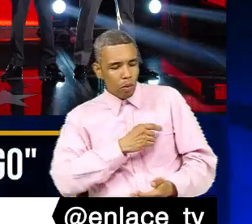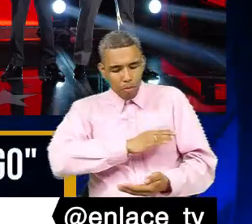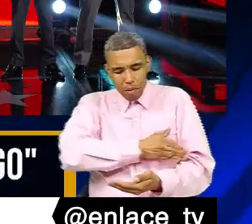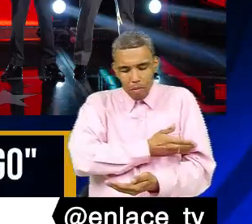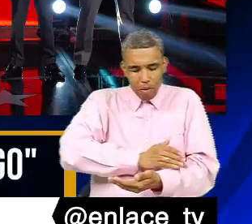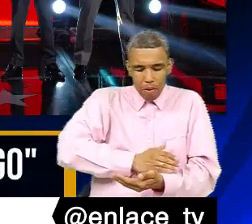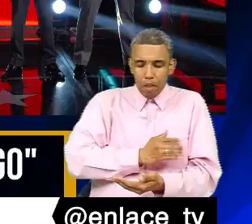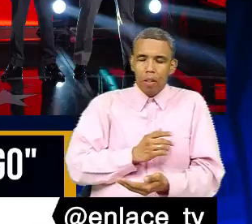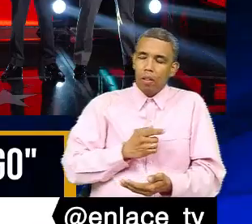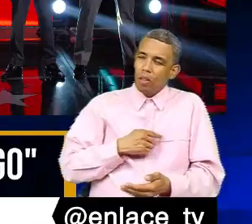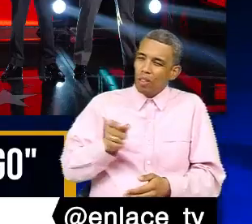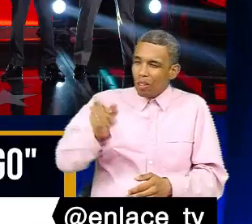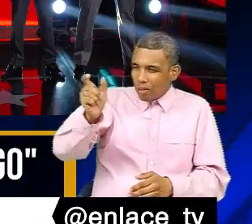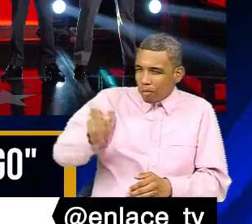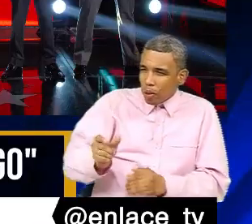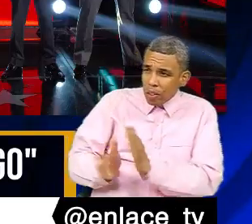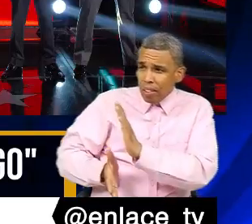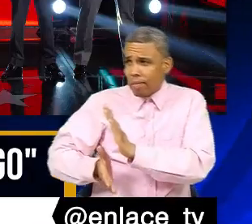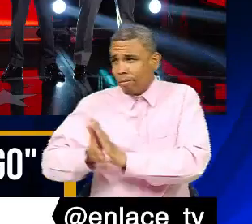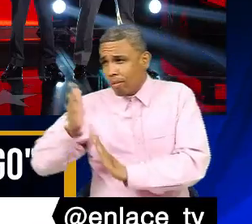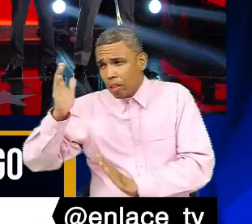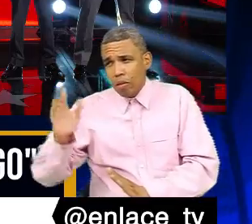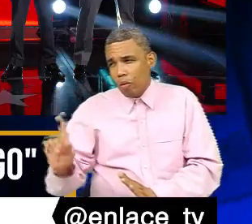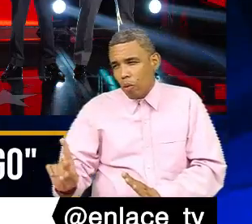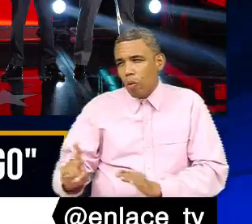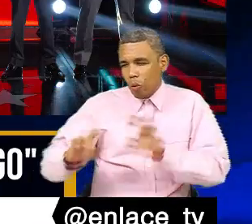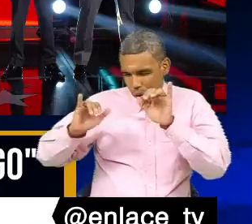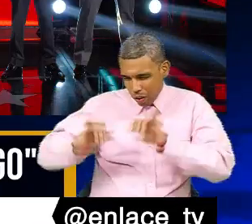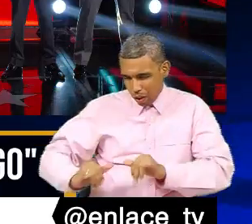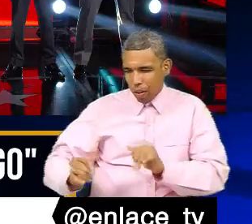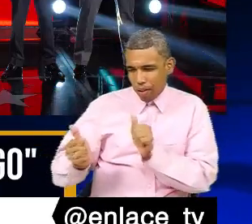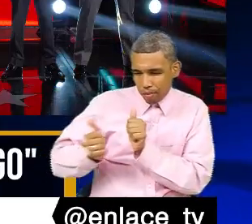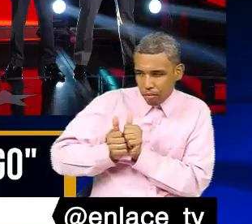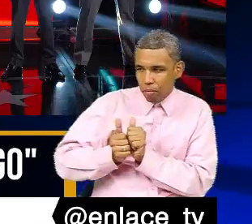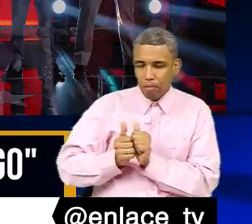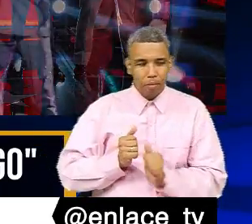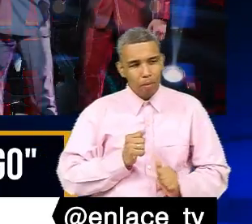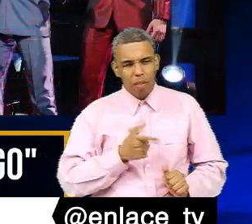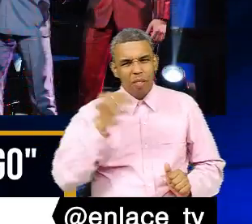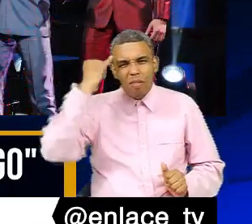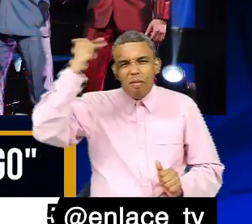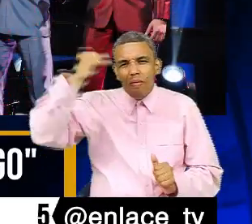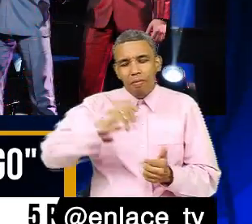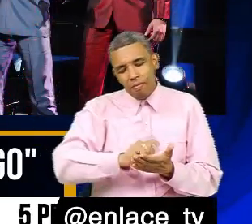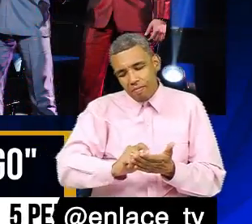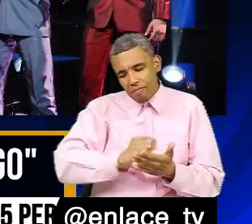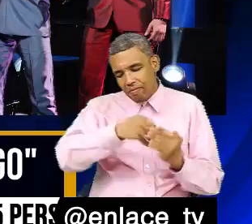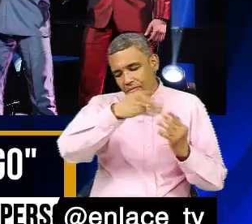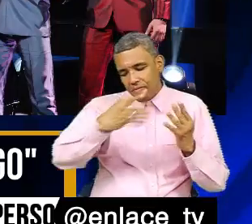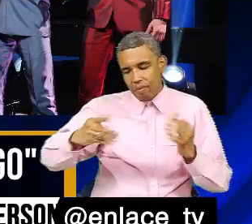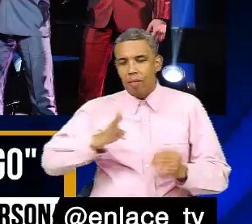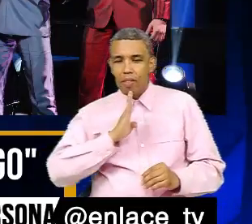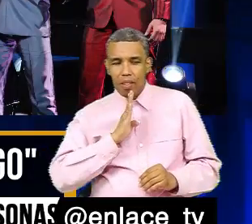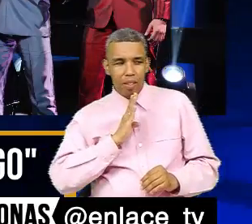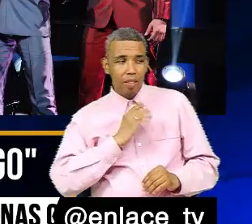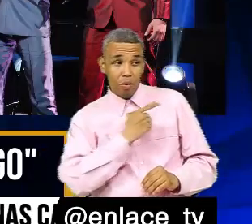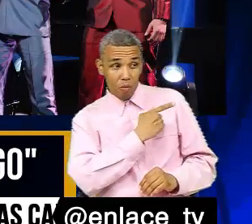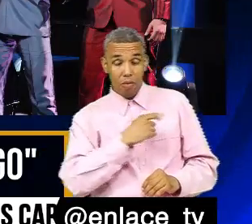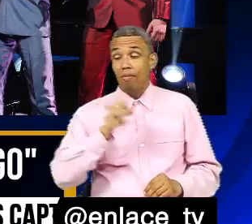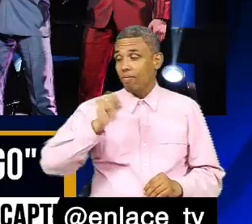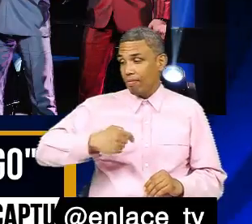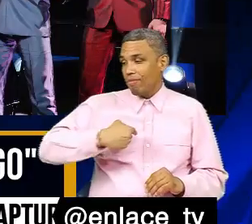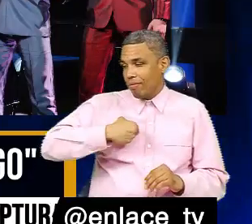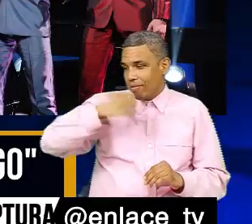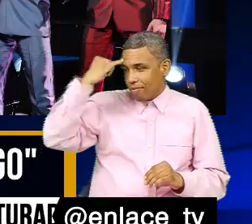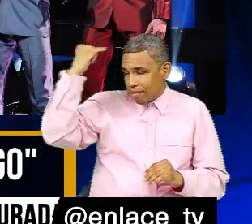quién? De tu autoría. De mi autoría. Te felicito, excelente canción. Pero entramos hablando de Andreo como solista, y